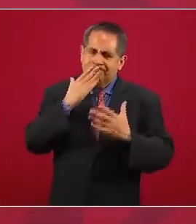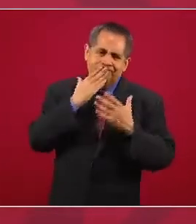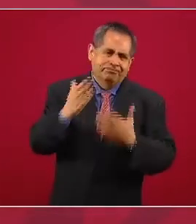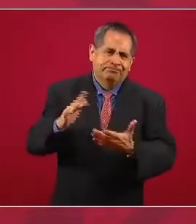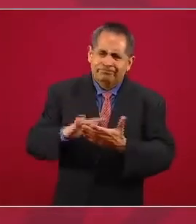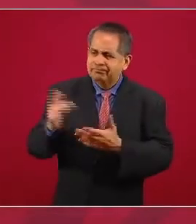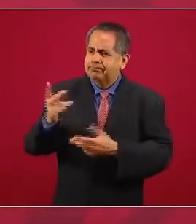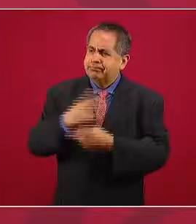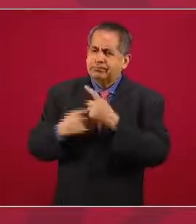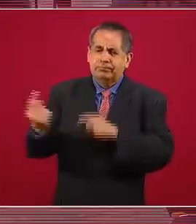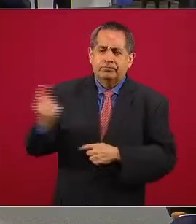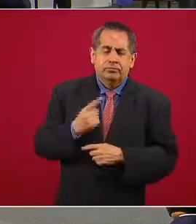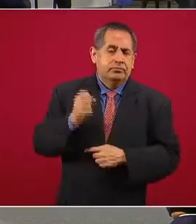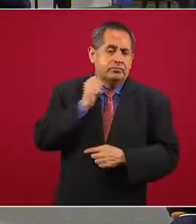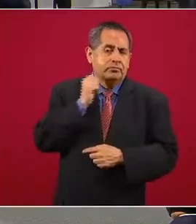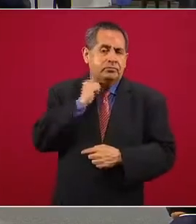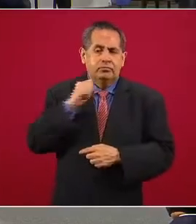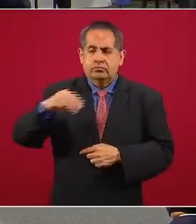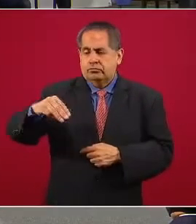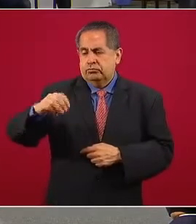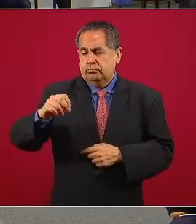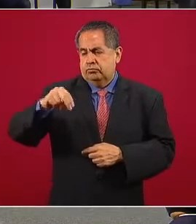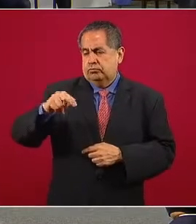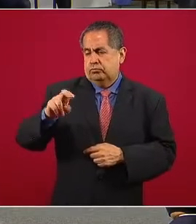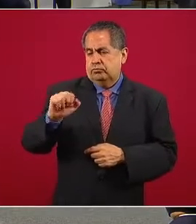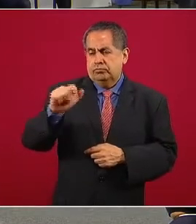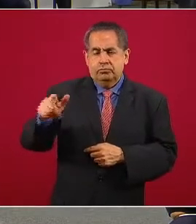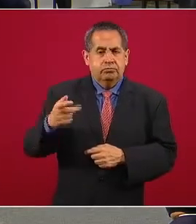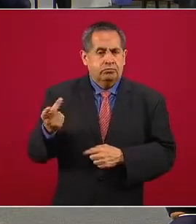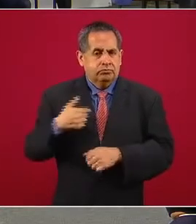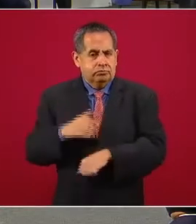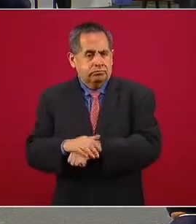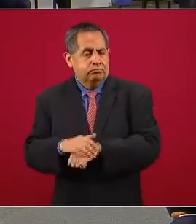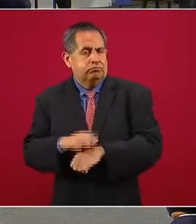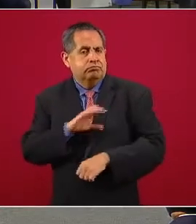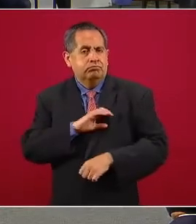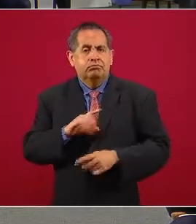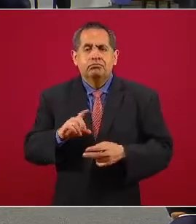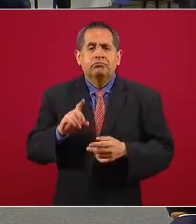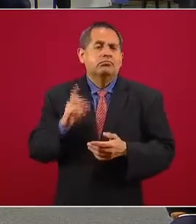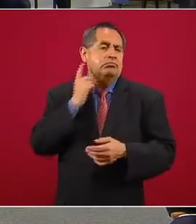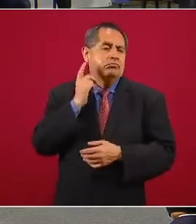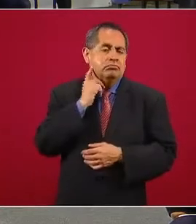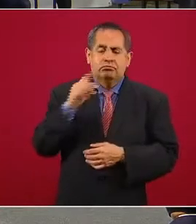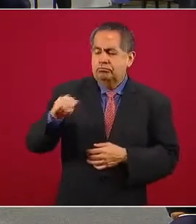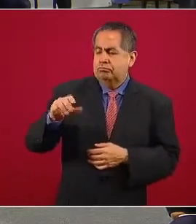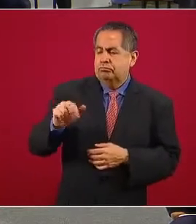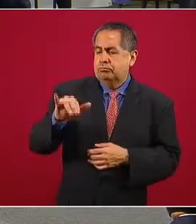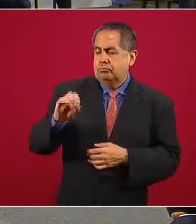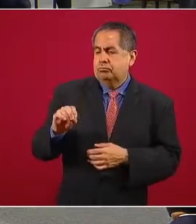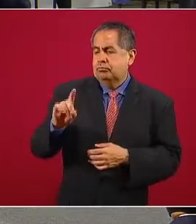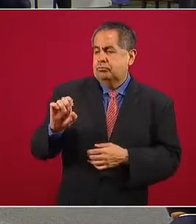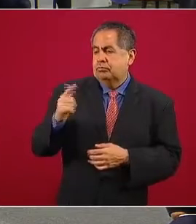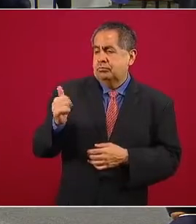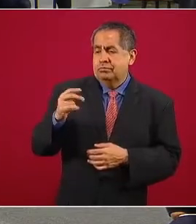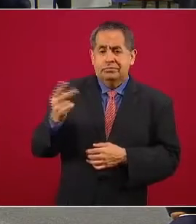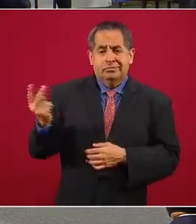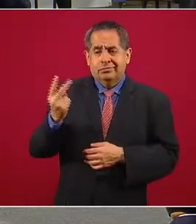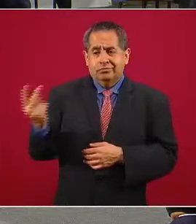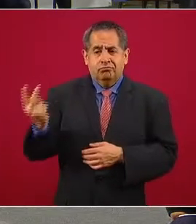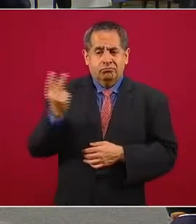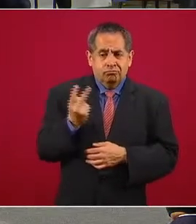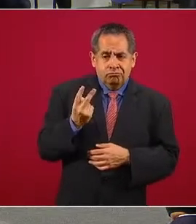presencia del senador Monreal, de nuestro amigo el diputado Mario Delgado, porque esto lo tenemos que hacer